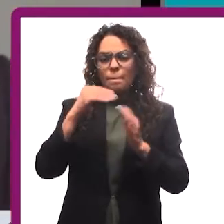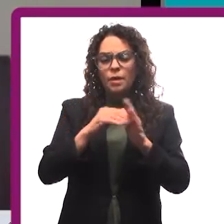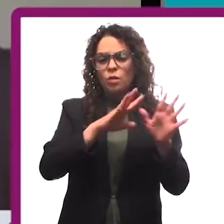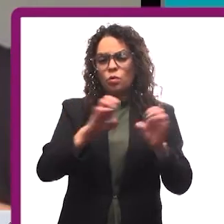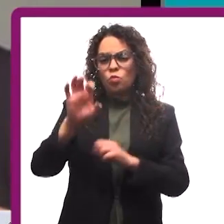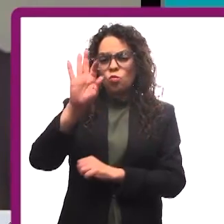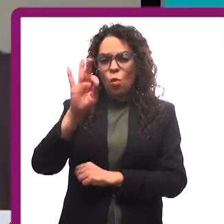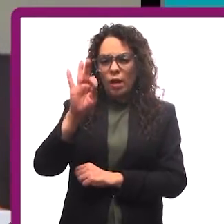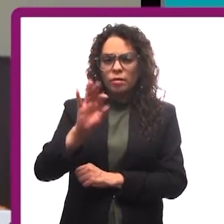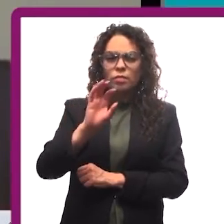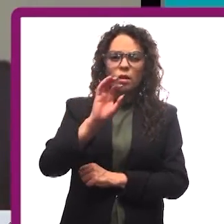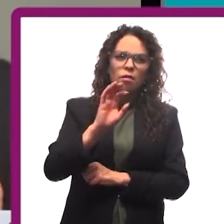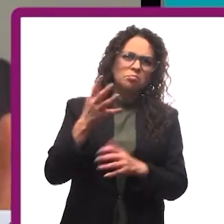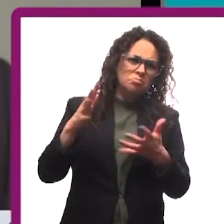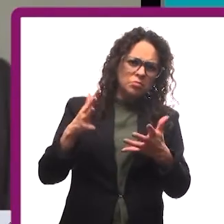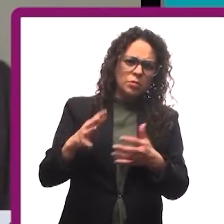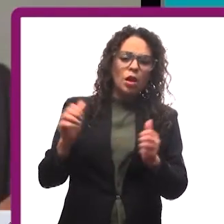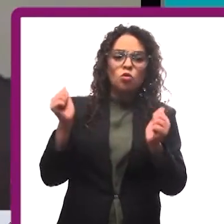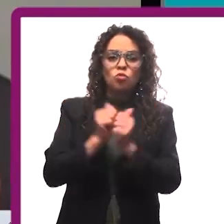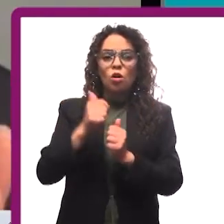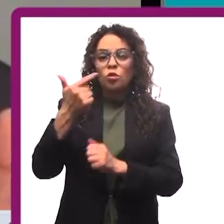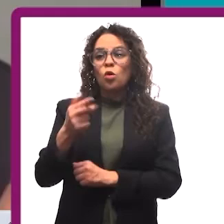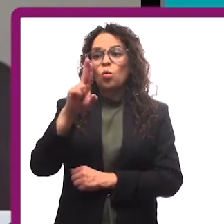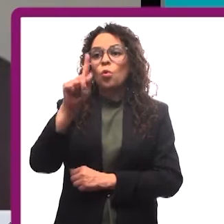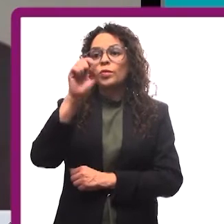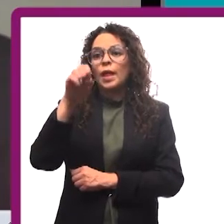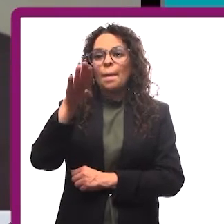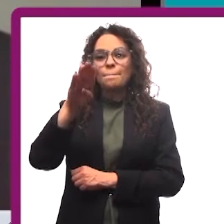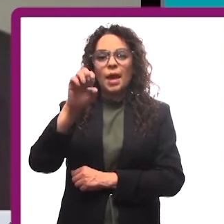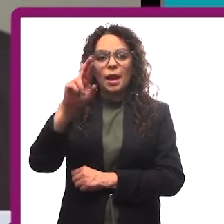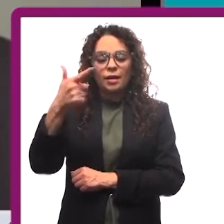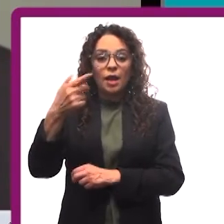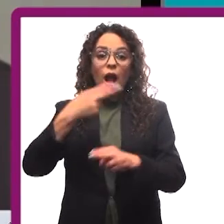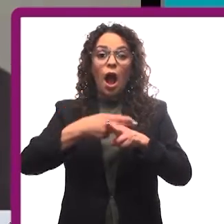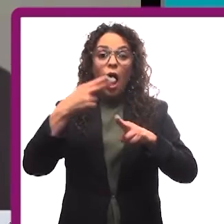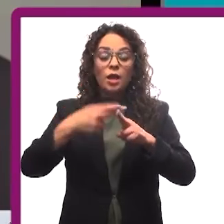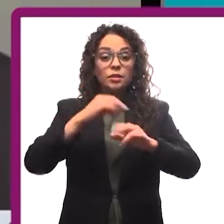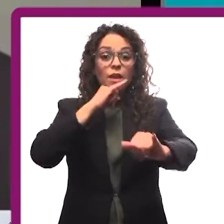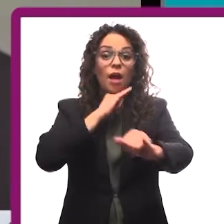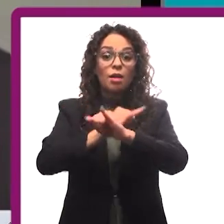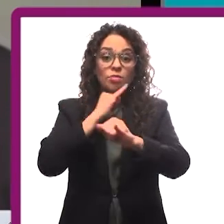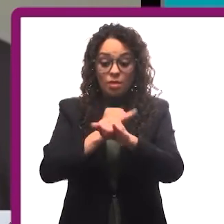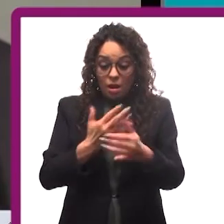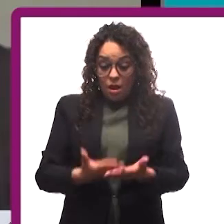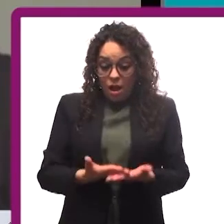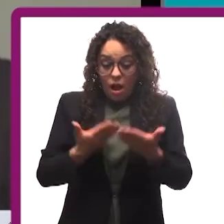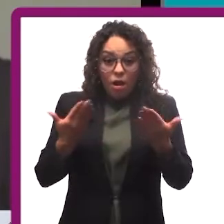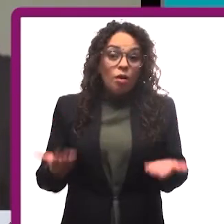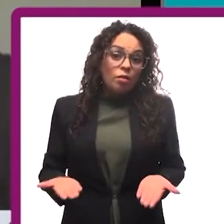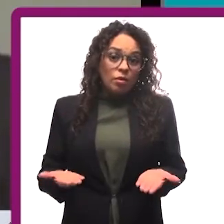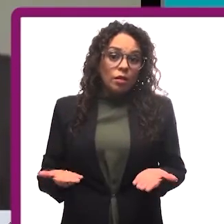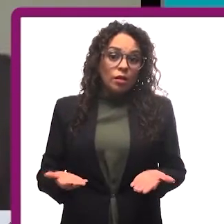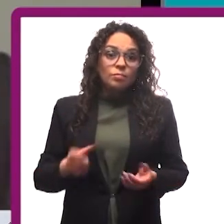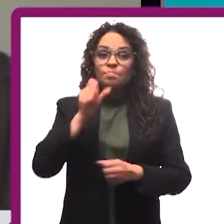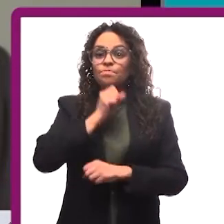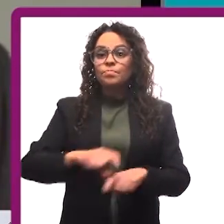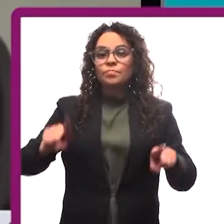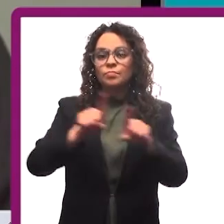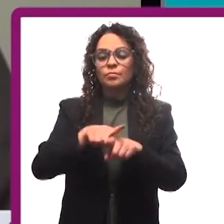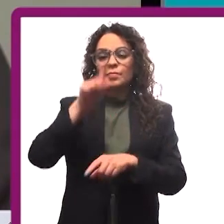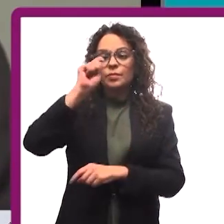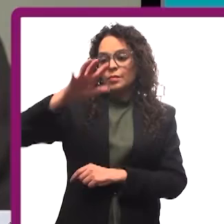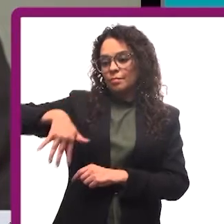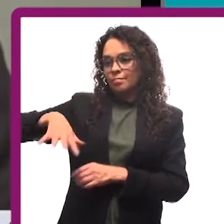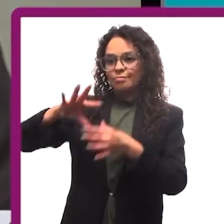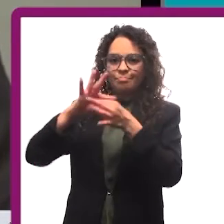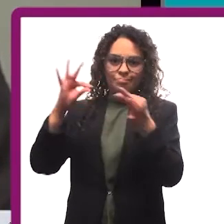ahí de 1440 con Gutenberg, hasta Internet, como también lo señalábamos hace un momento,